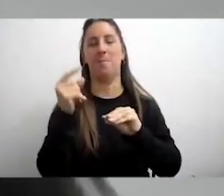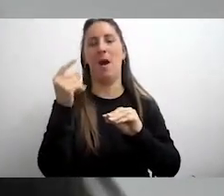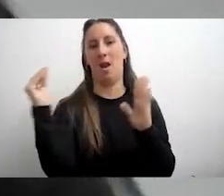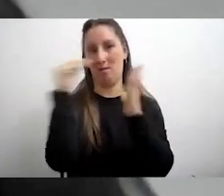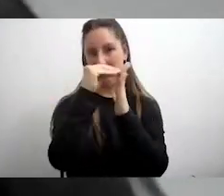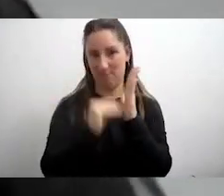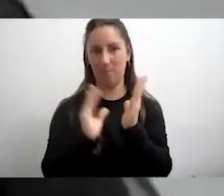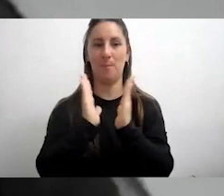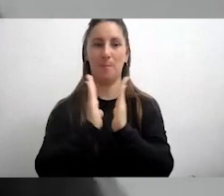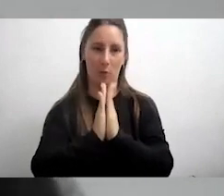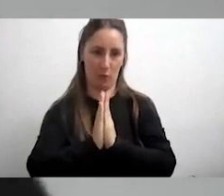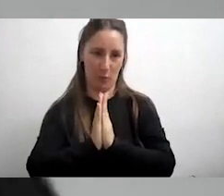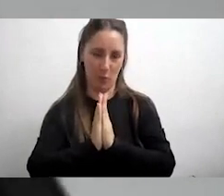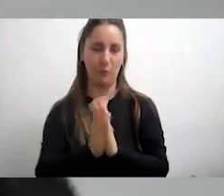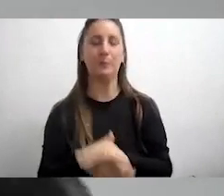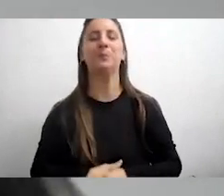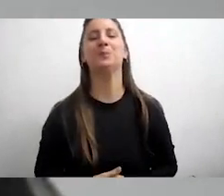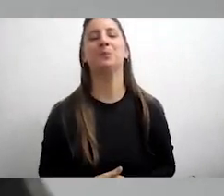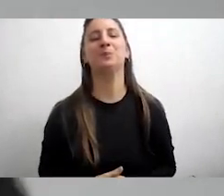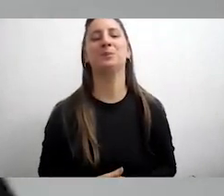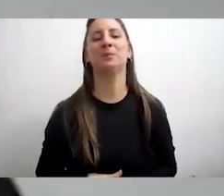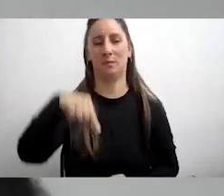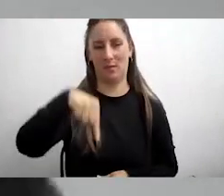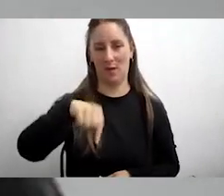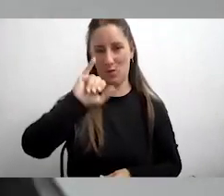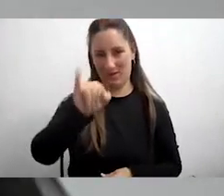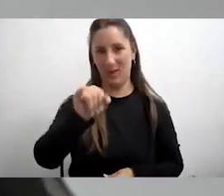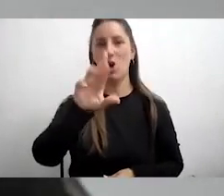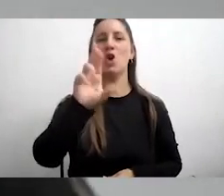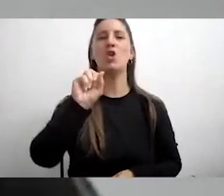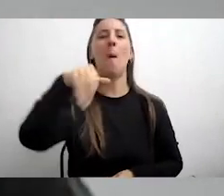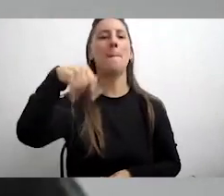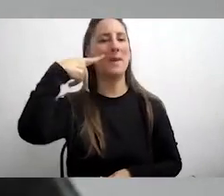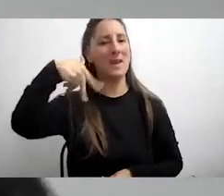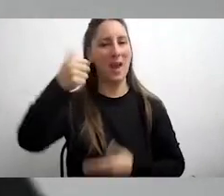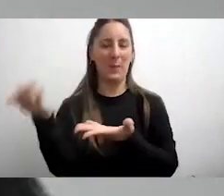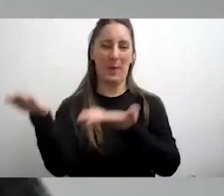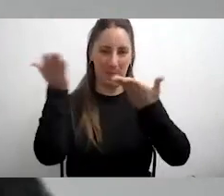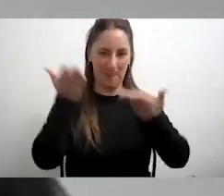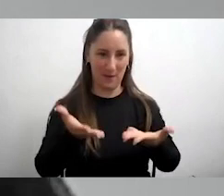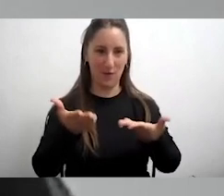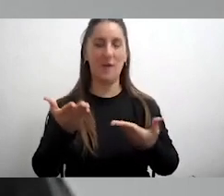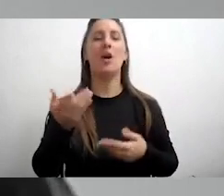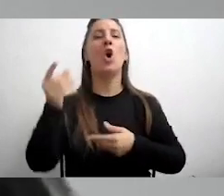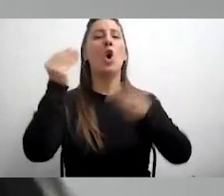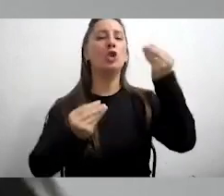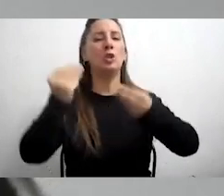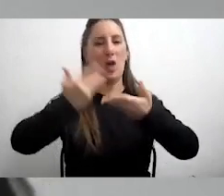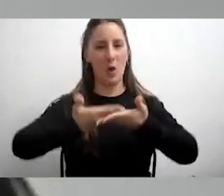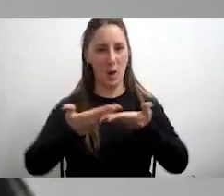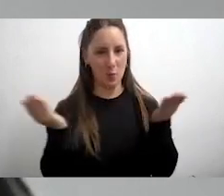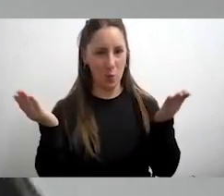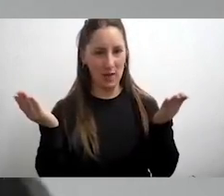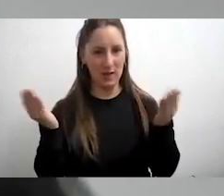¿sí? Por favor. Bueno, ahora sí. Bueno, bienvenida Romina. Romina Franco es contadora pública